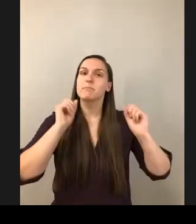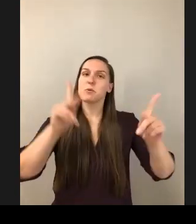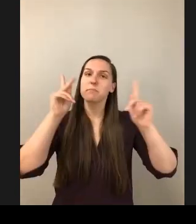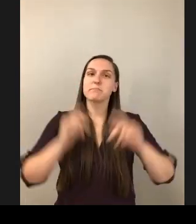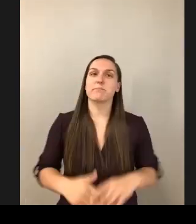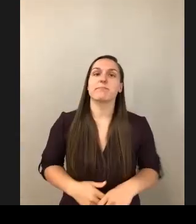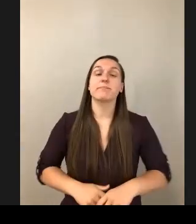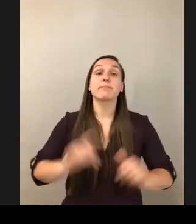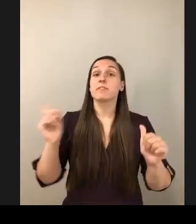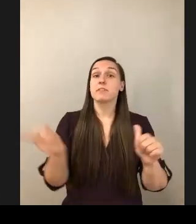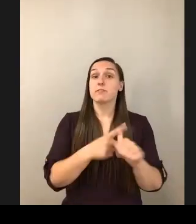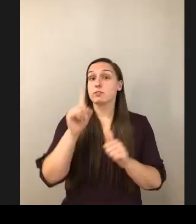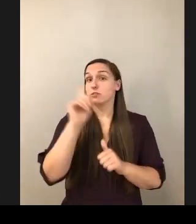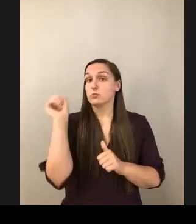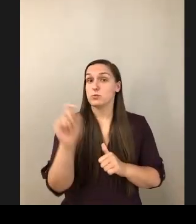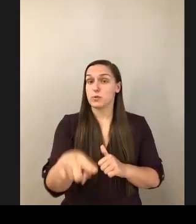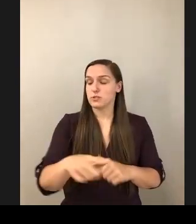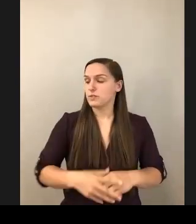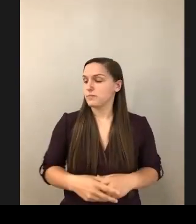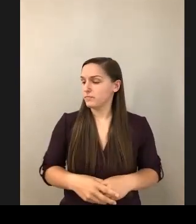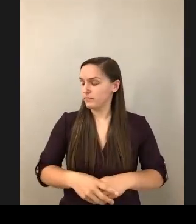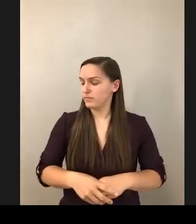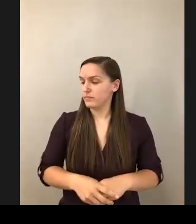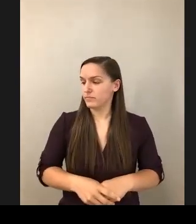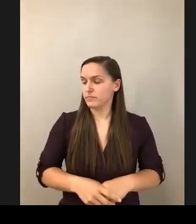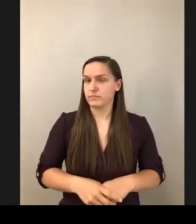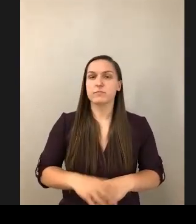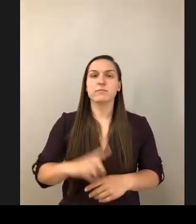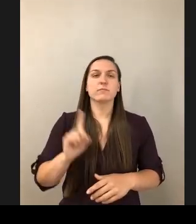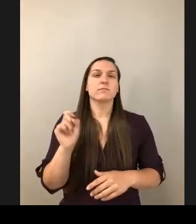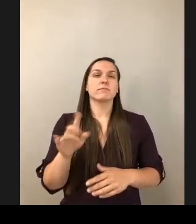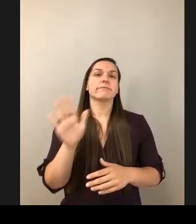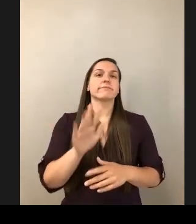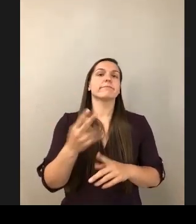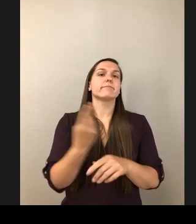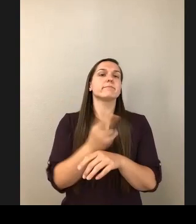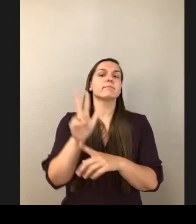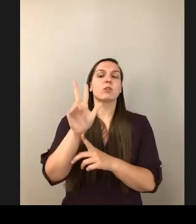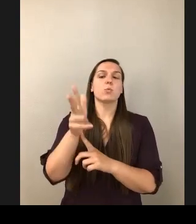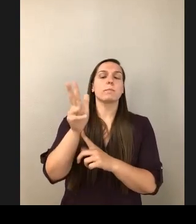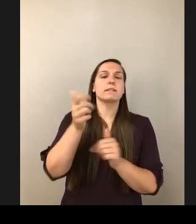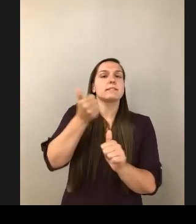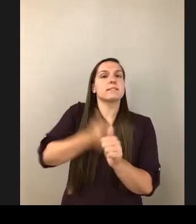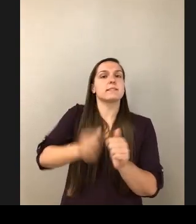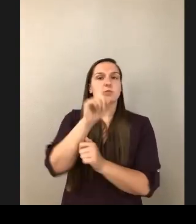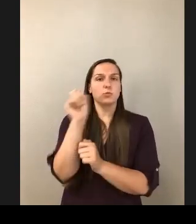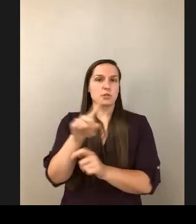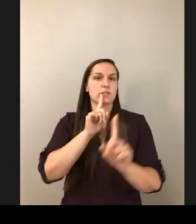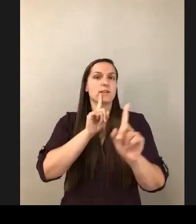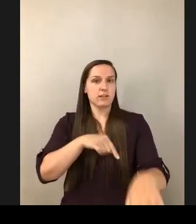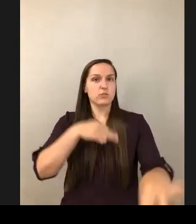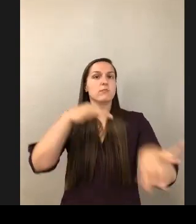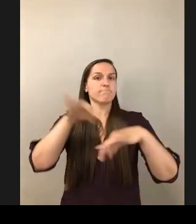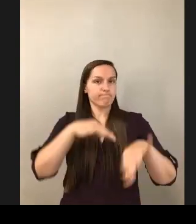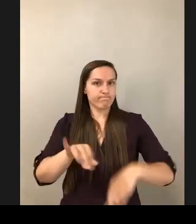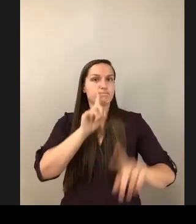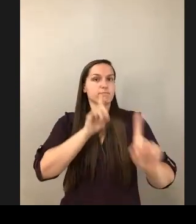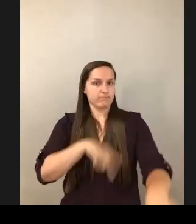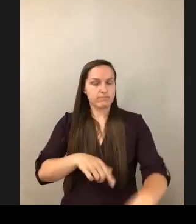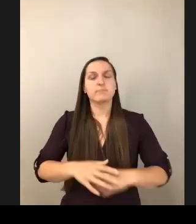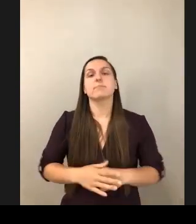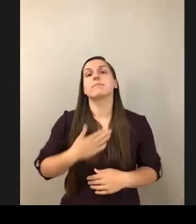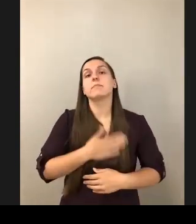candidatos. La primera pregunta, vamos a pedirles que pasen unos 3 minutos